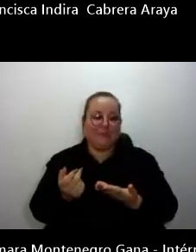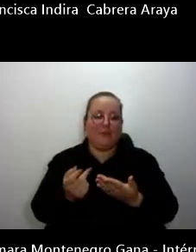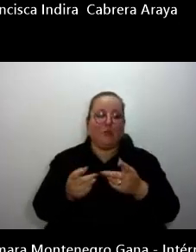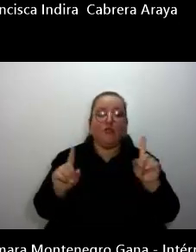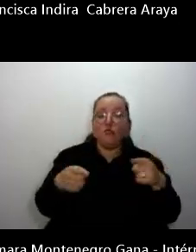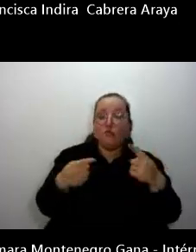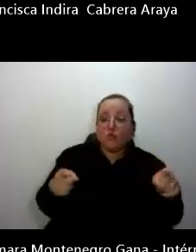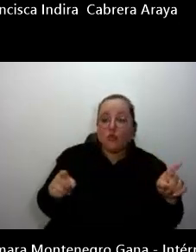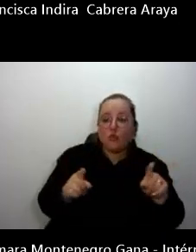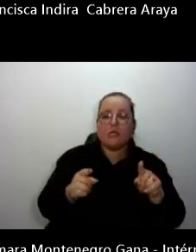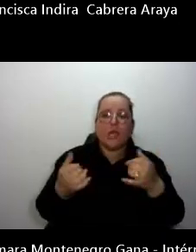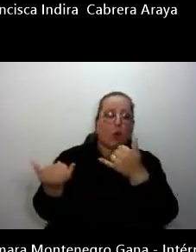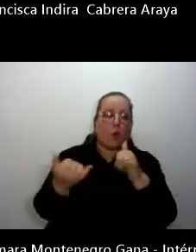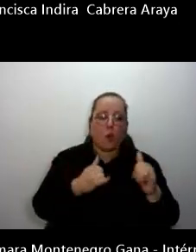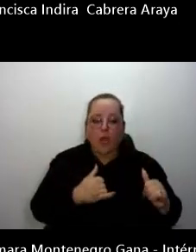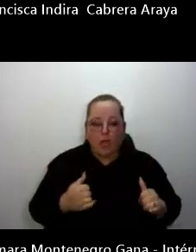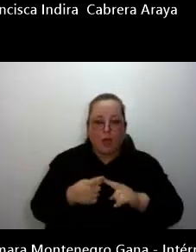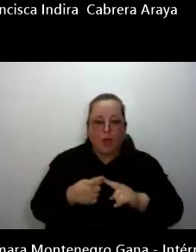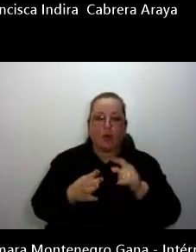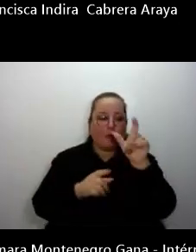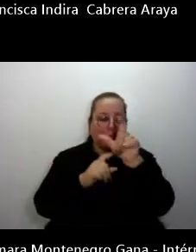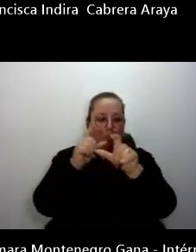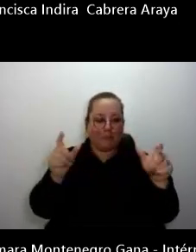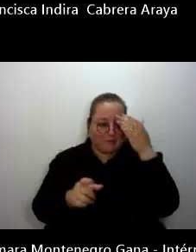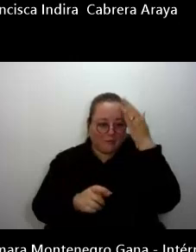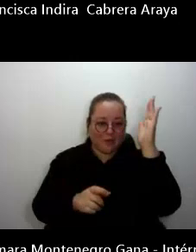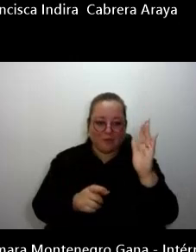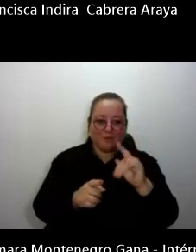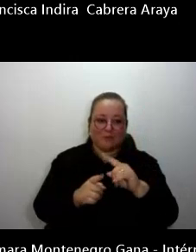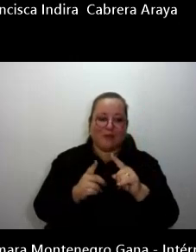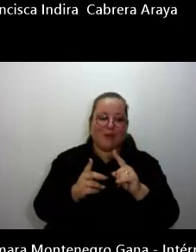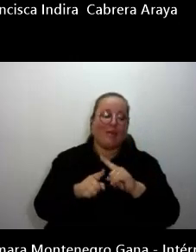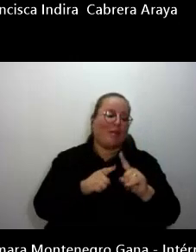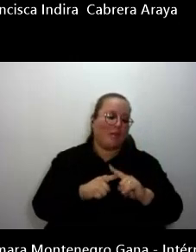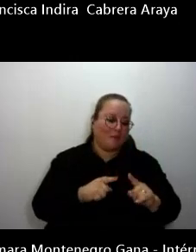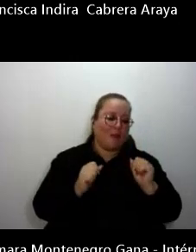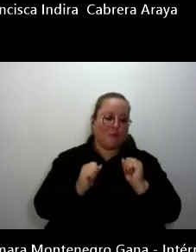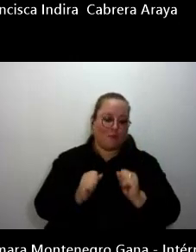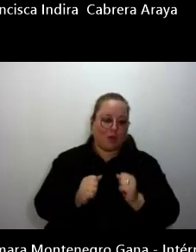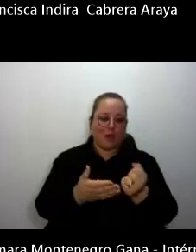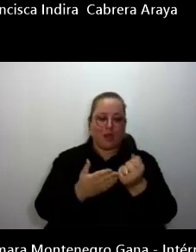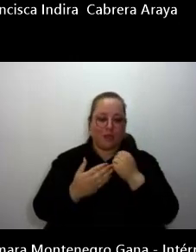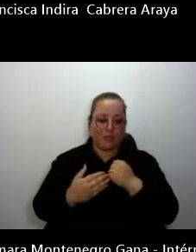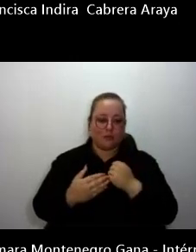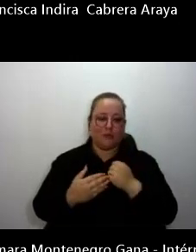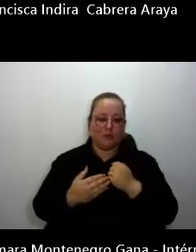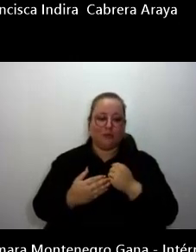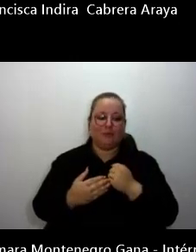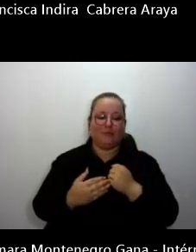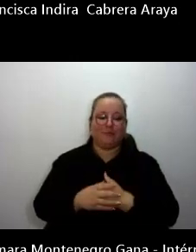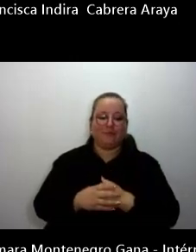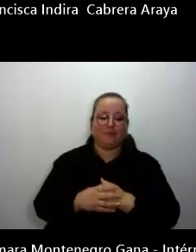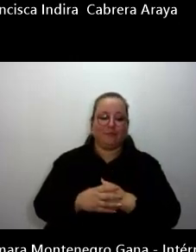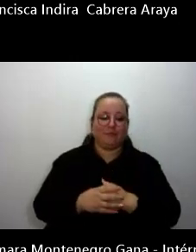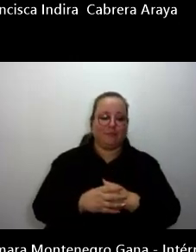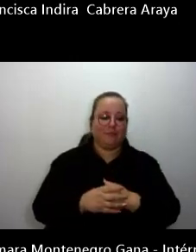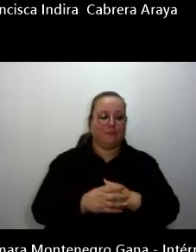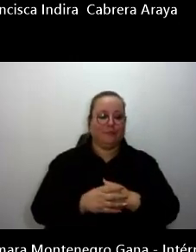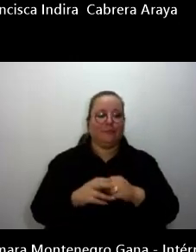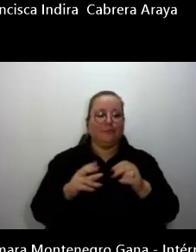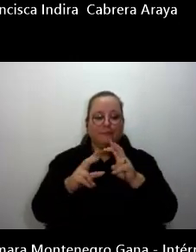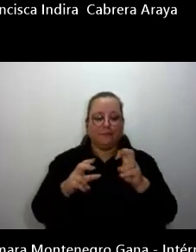Música, videojuegos, personajes que puedan contribuir, ¿verdad? En ese ámbito. Respecto